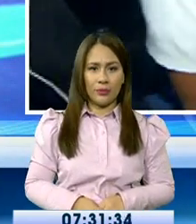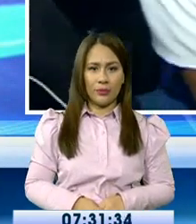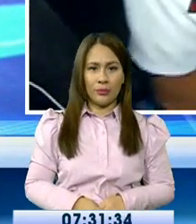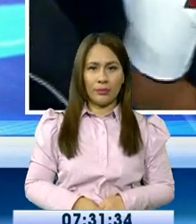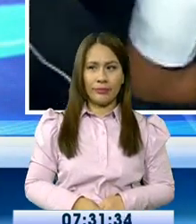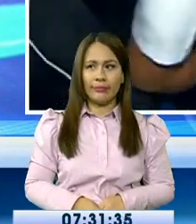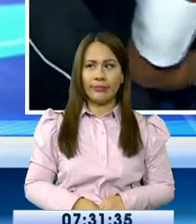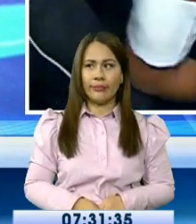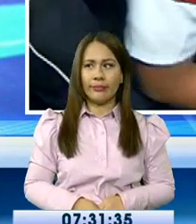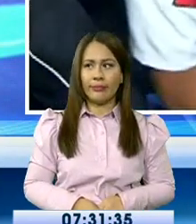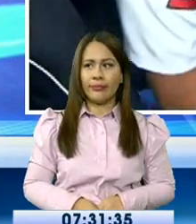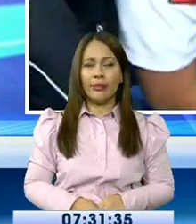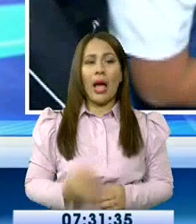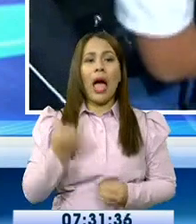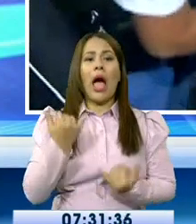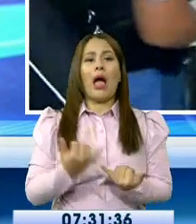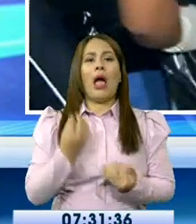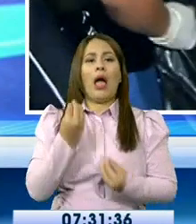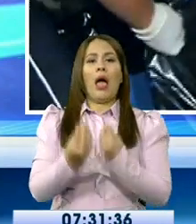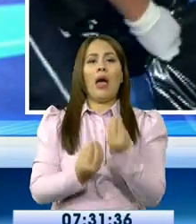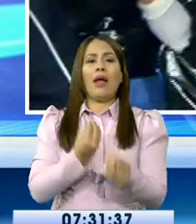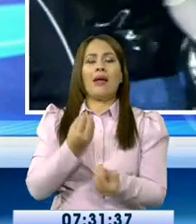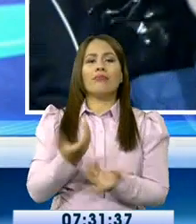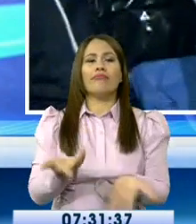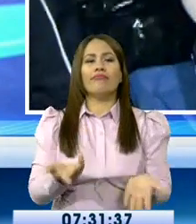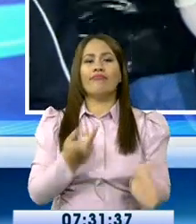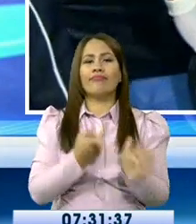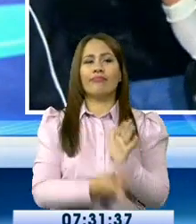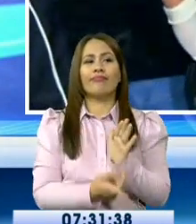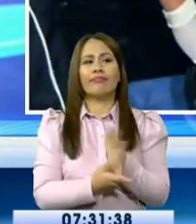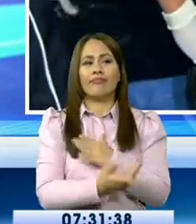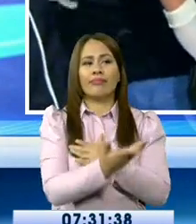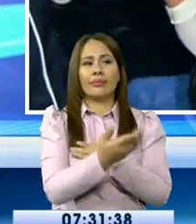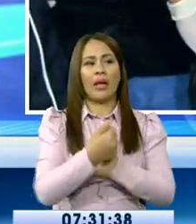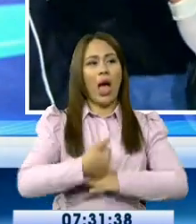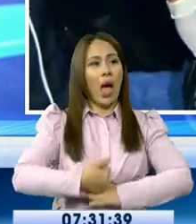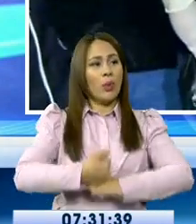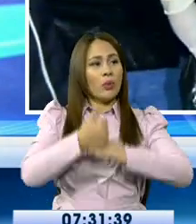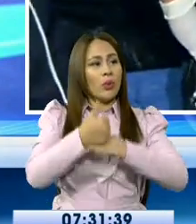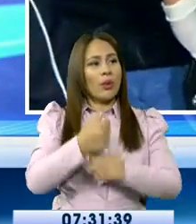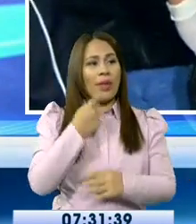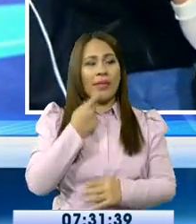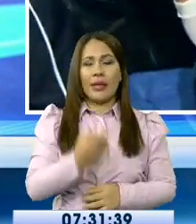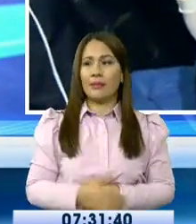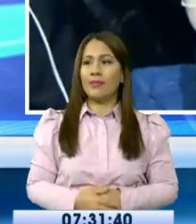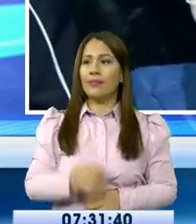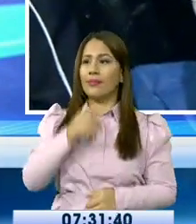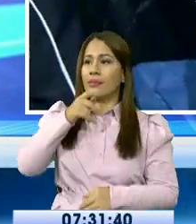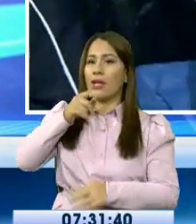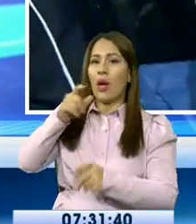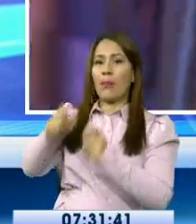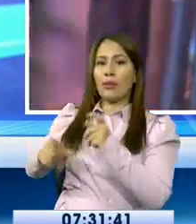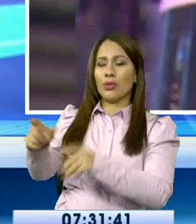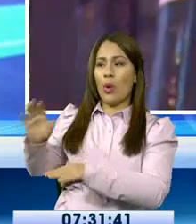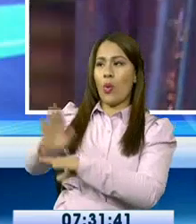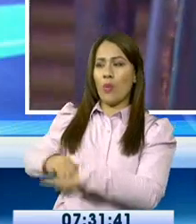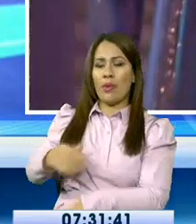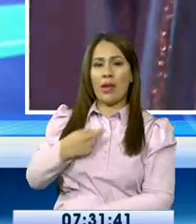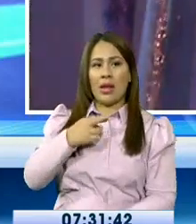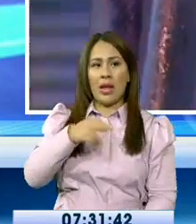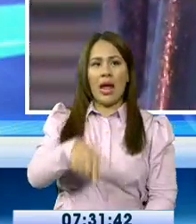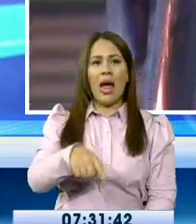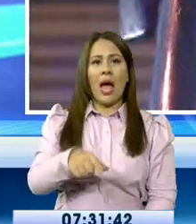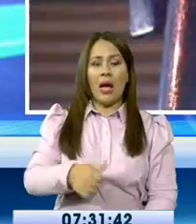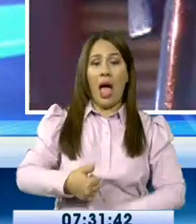Entonces, ahora, ¿qué va a pasar? ¿Qué me dicen las autoridades, pues? No, ¿y quién responde? Que yo ratifico que le tienen